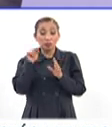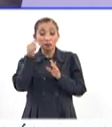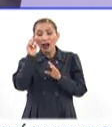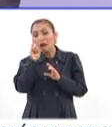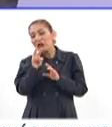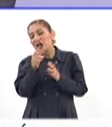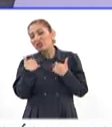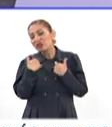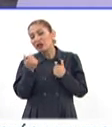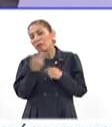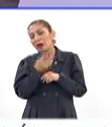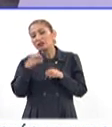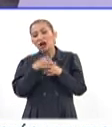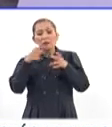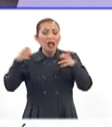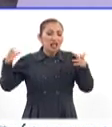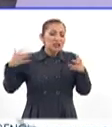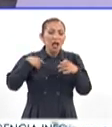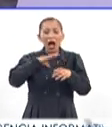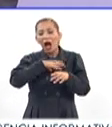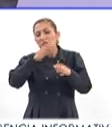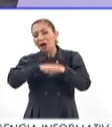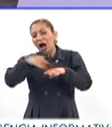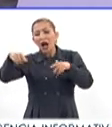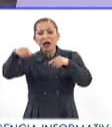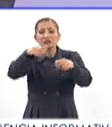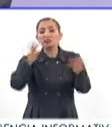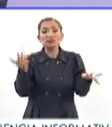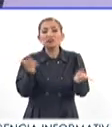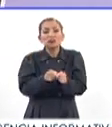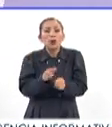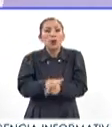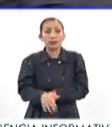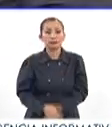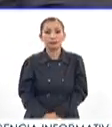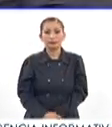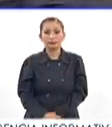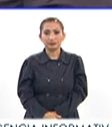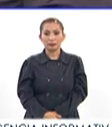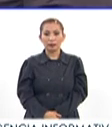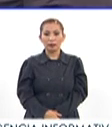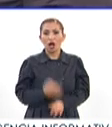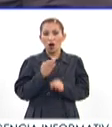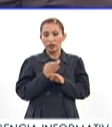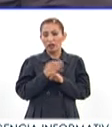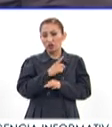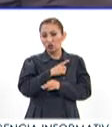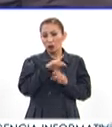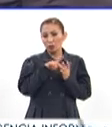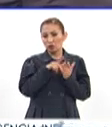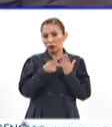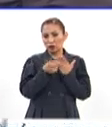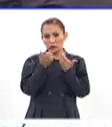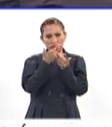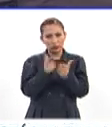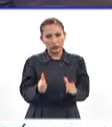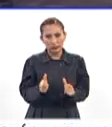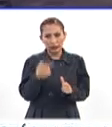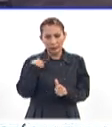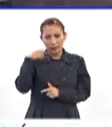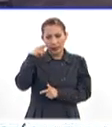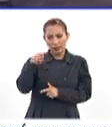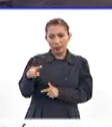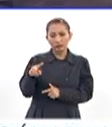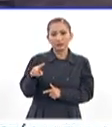es entender lo que está sucediendo en el país respecto a estas industrias creativas? De momento es un proyecto abierto. Esto que